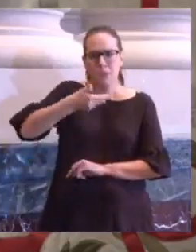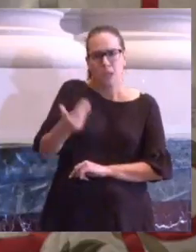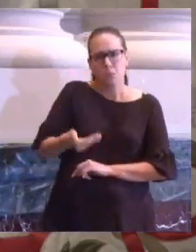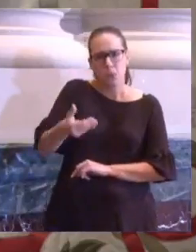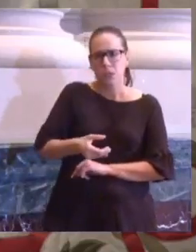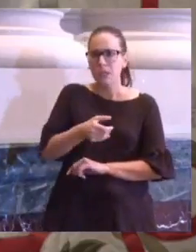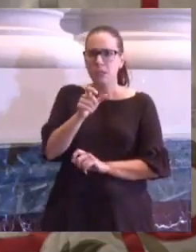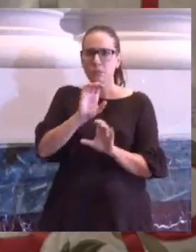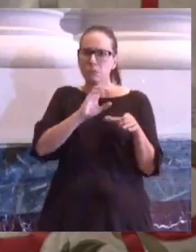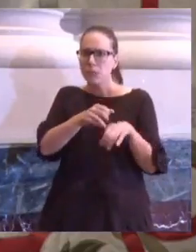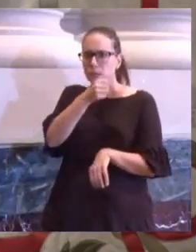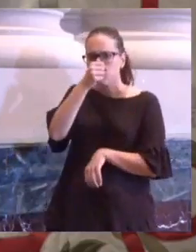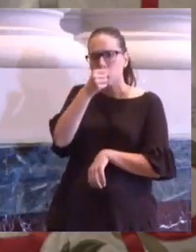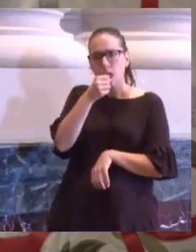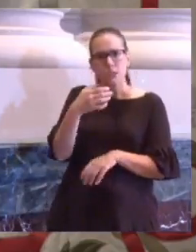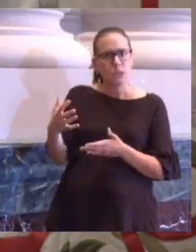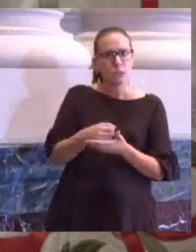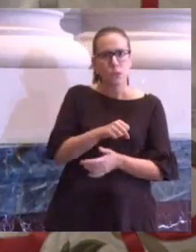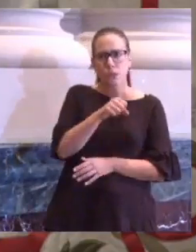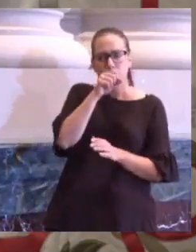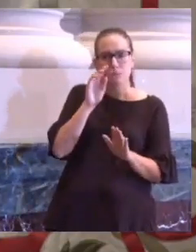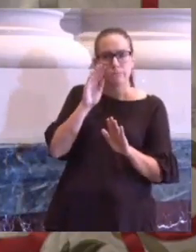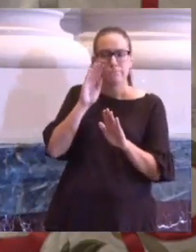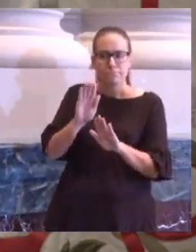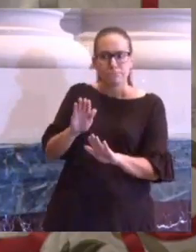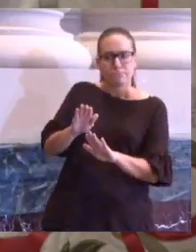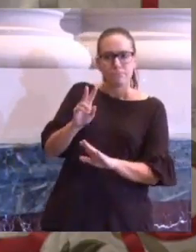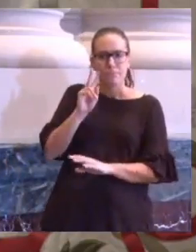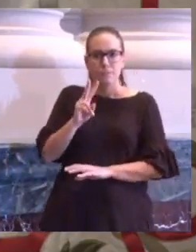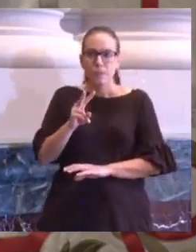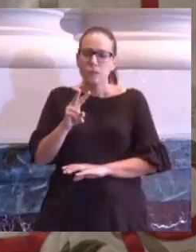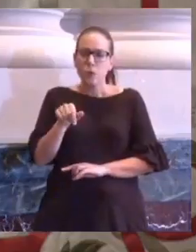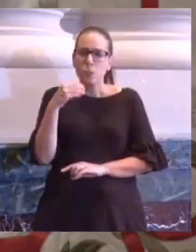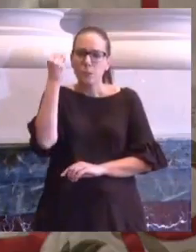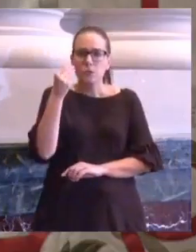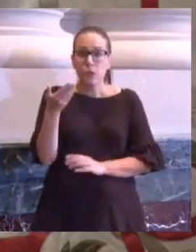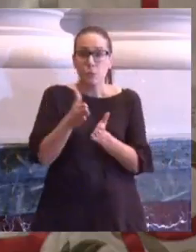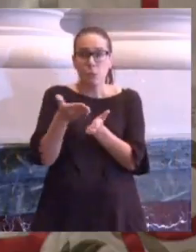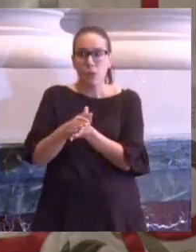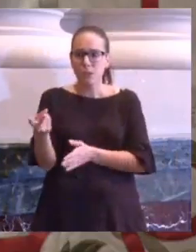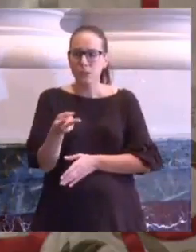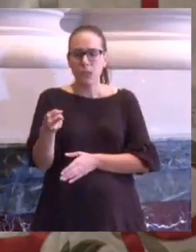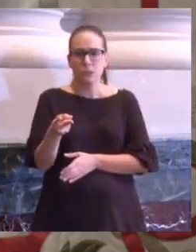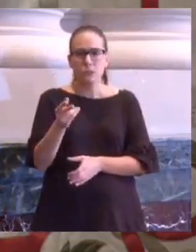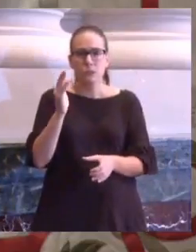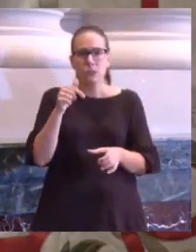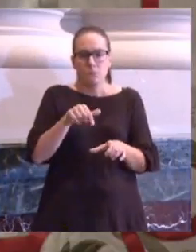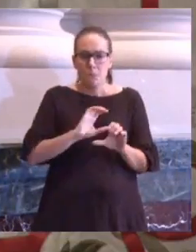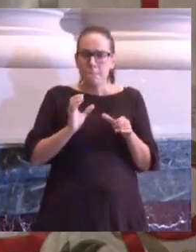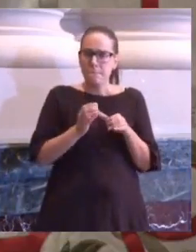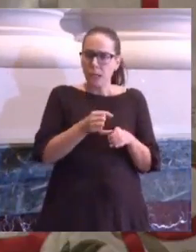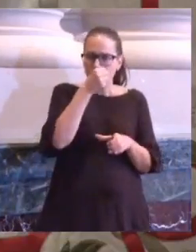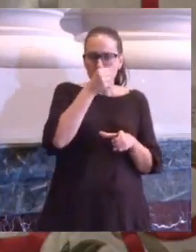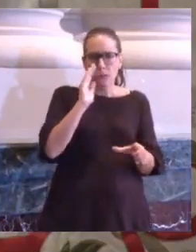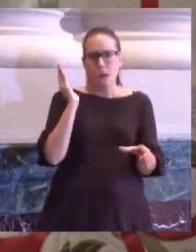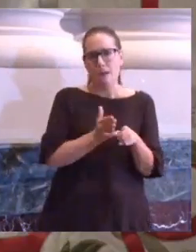en pocos meses fue un golpe para el partido del que yo creo que nunca nos hemos repuesto